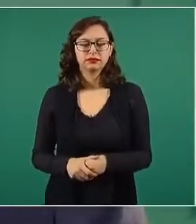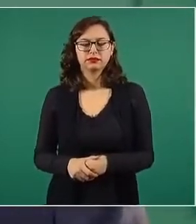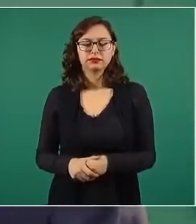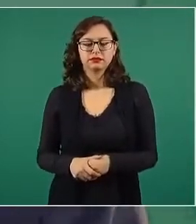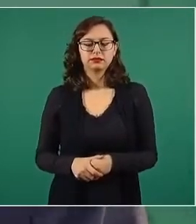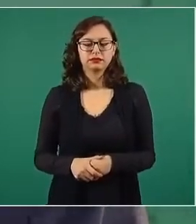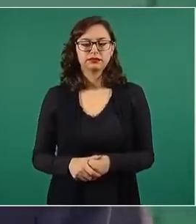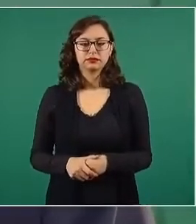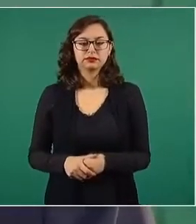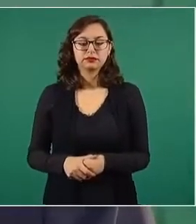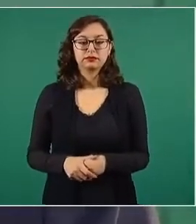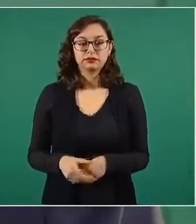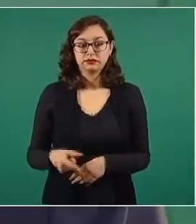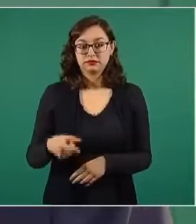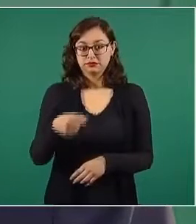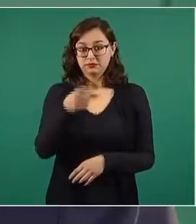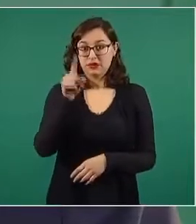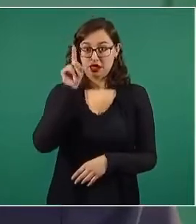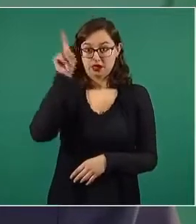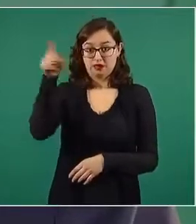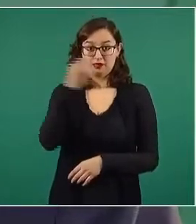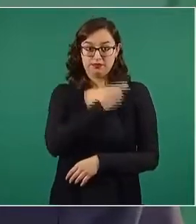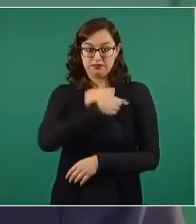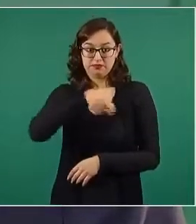los conservadores de allá,